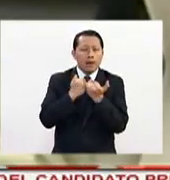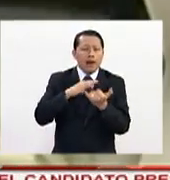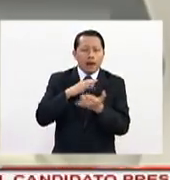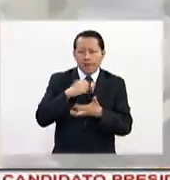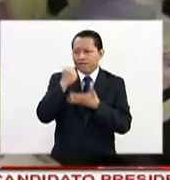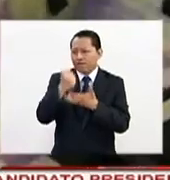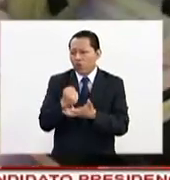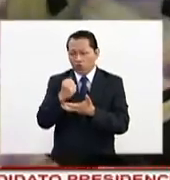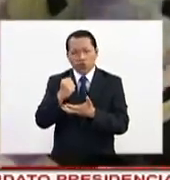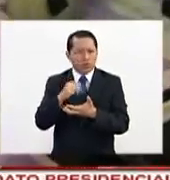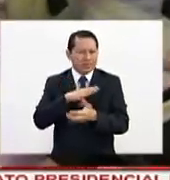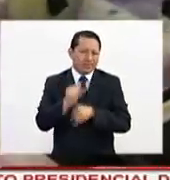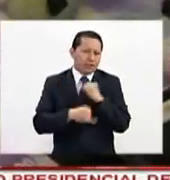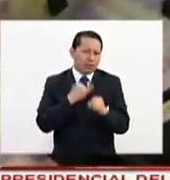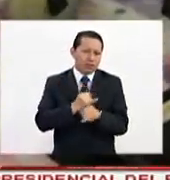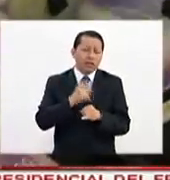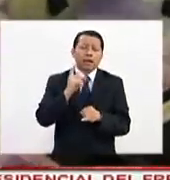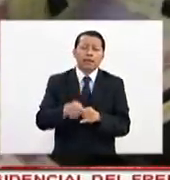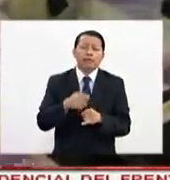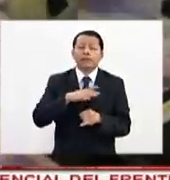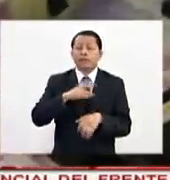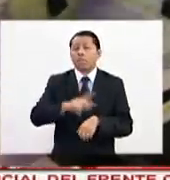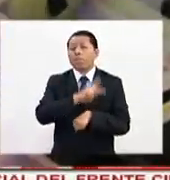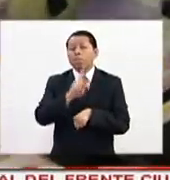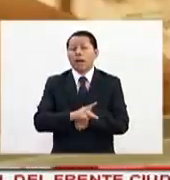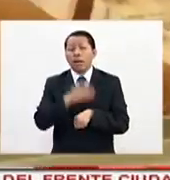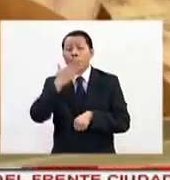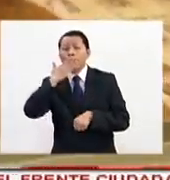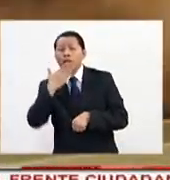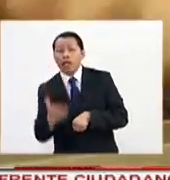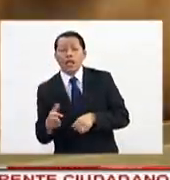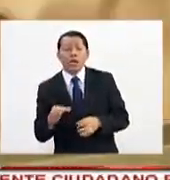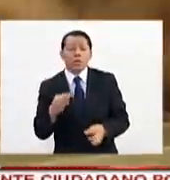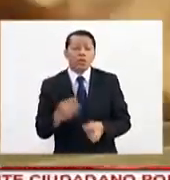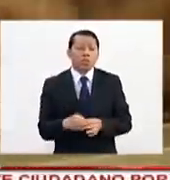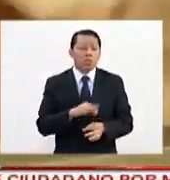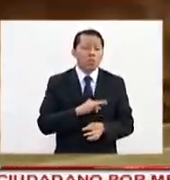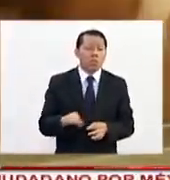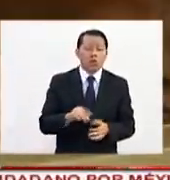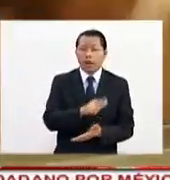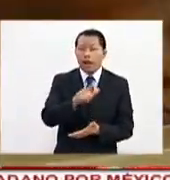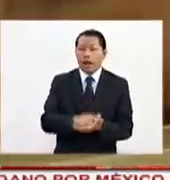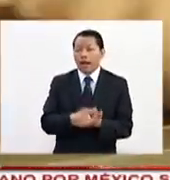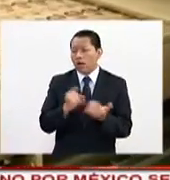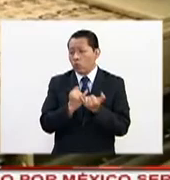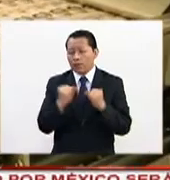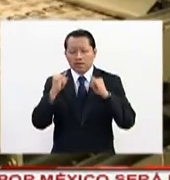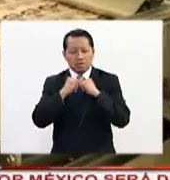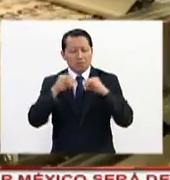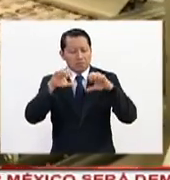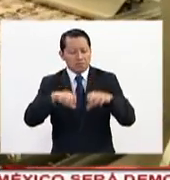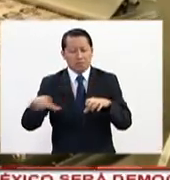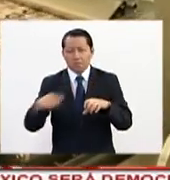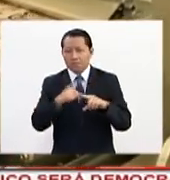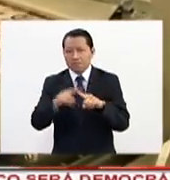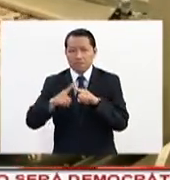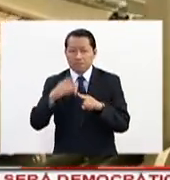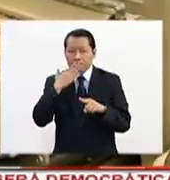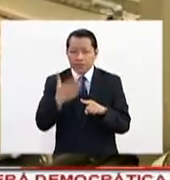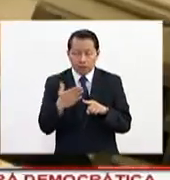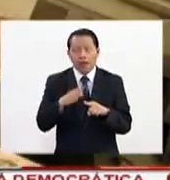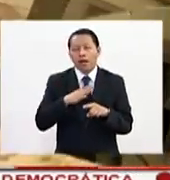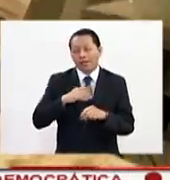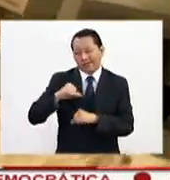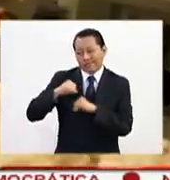Internacional, indica que nuestro país tiene un régimen maduro en la materia que incluye un marco legal e institucional adecuado. Además, señala que